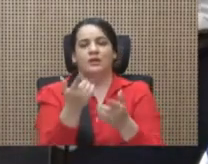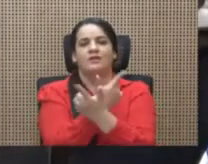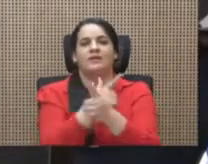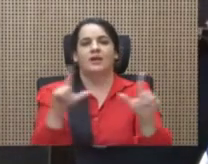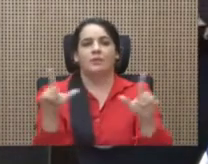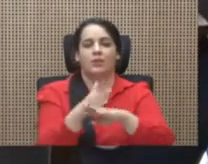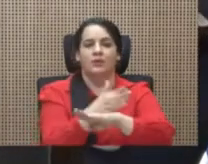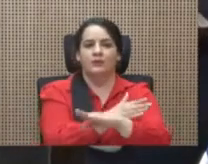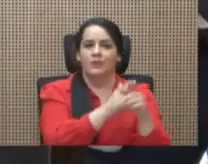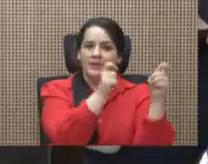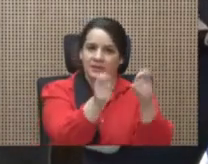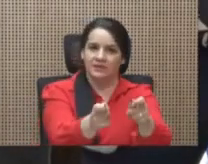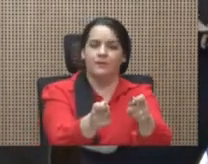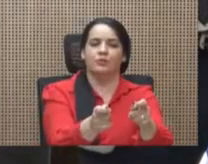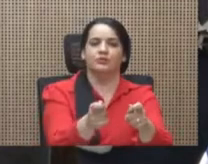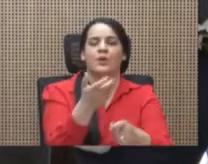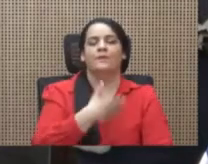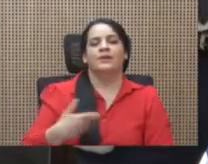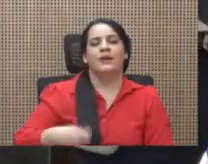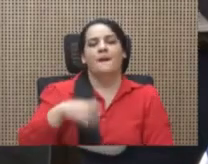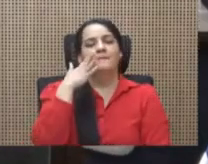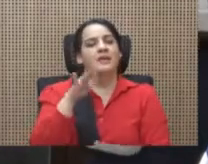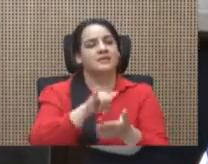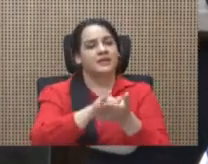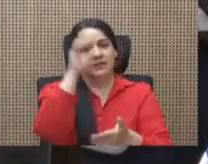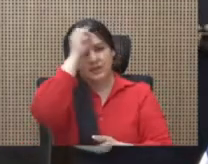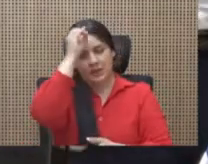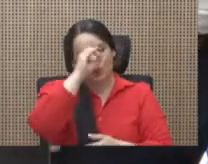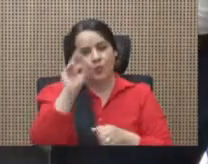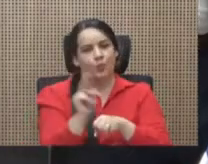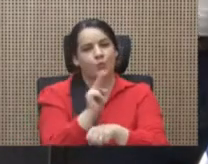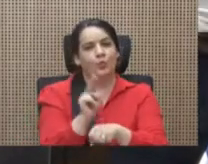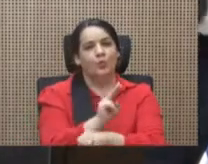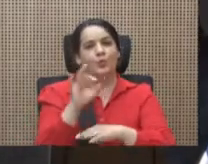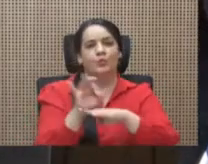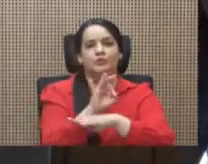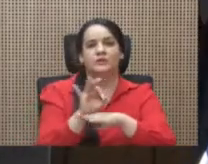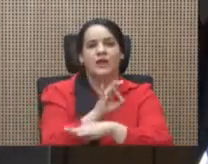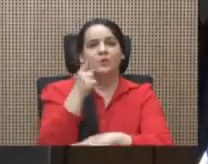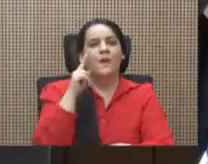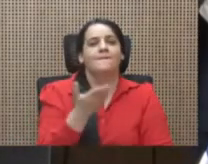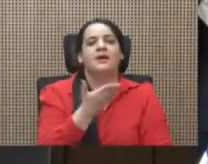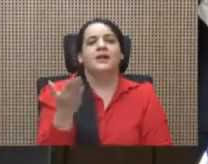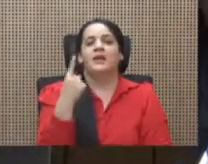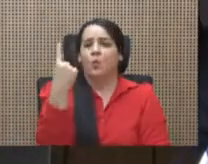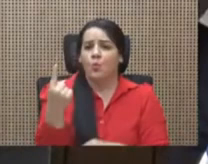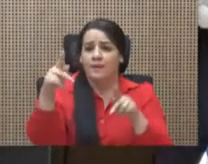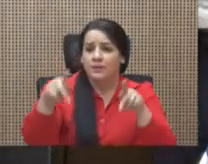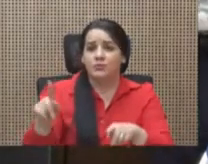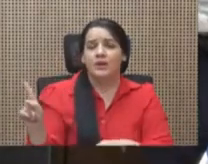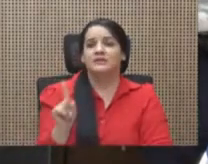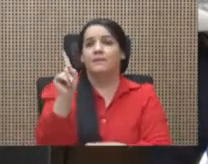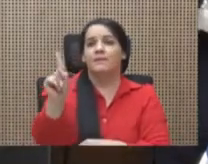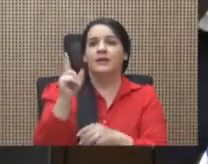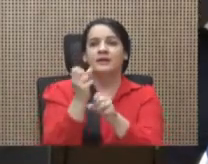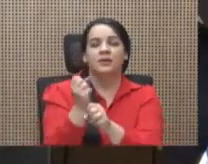Progresista, presidente. Me parece que este criterio que se está utilizando está funcionando para que una persona vaya y se pare a hacer un